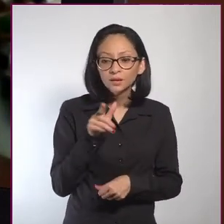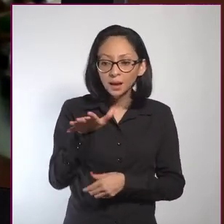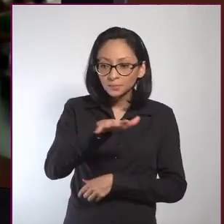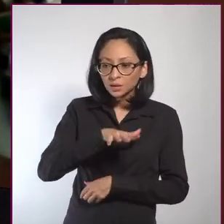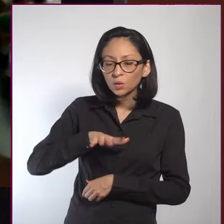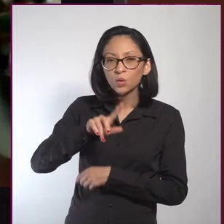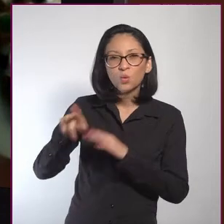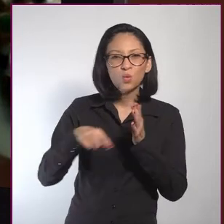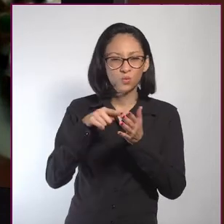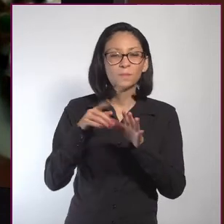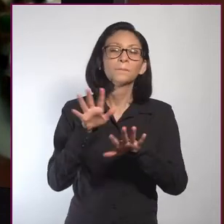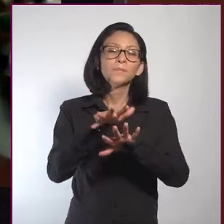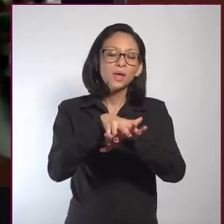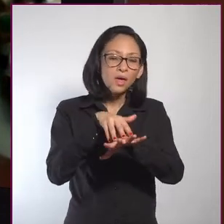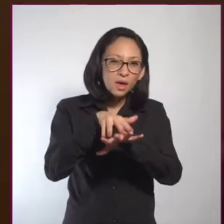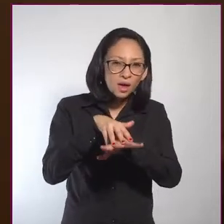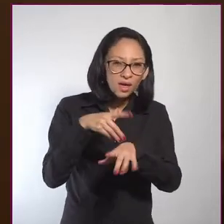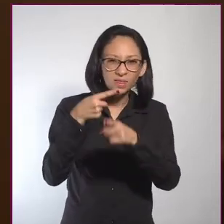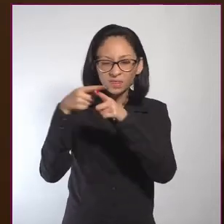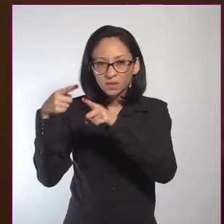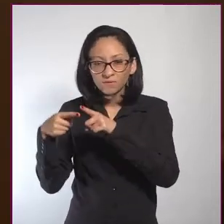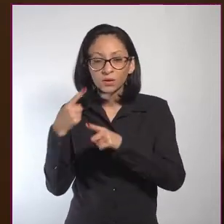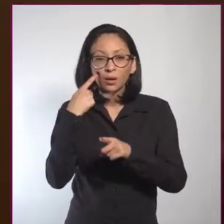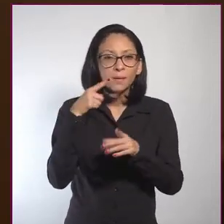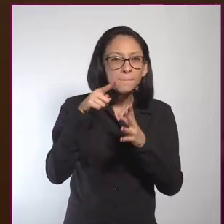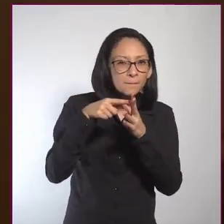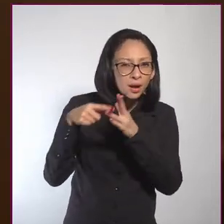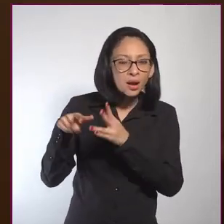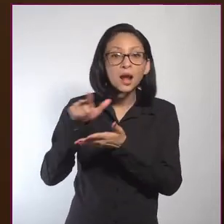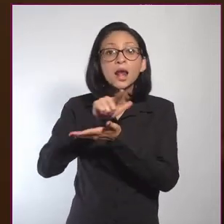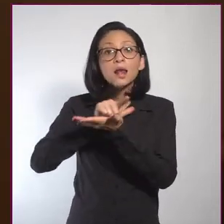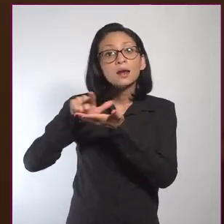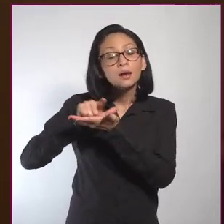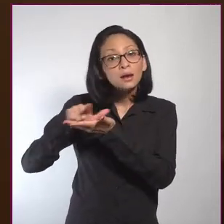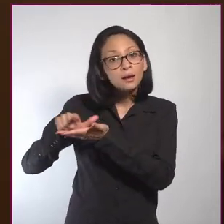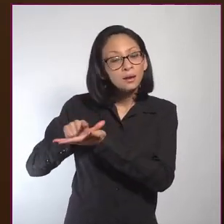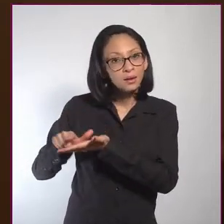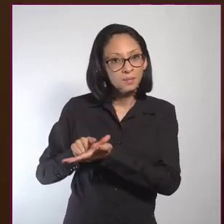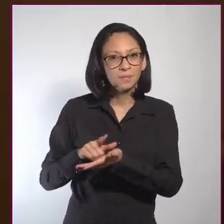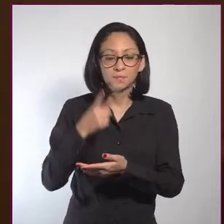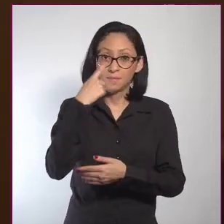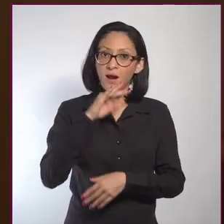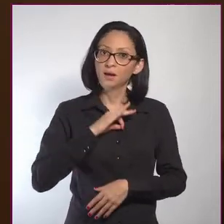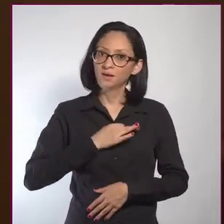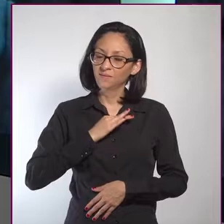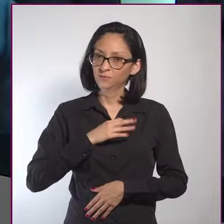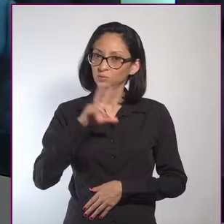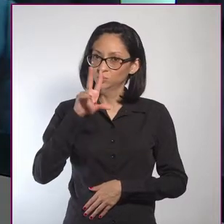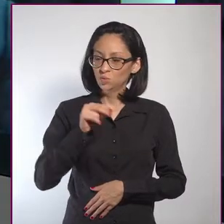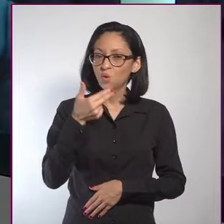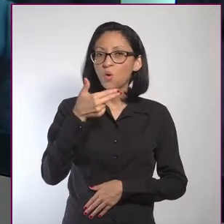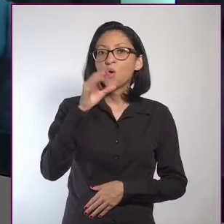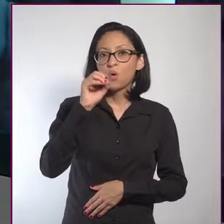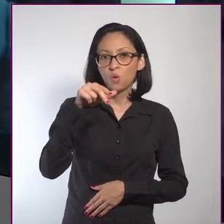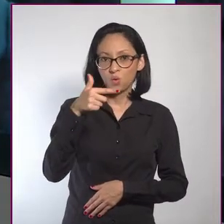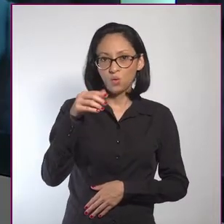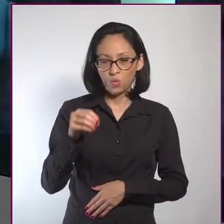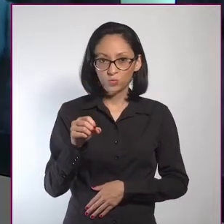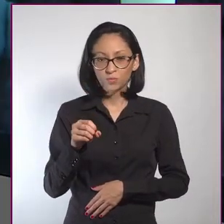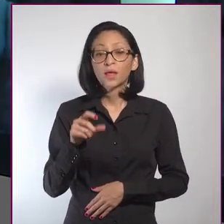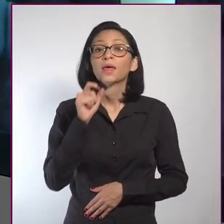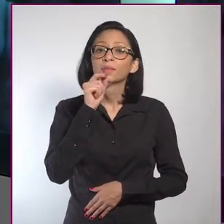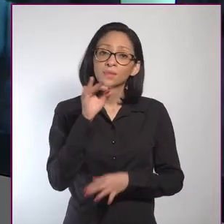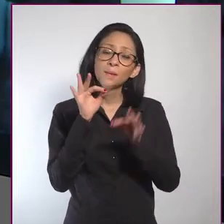entre los dedos de los pies, las uñas, para detectar de manera oportuna estas infecciones por hongos. Es muy importante tener